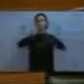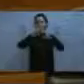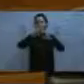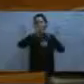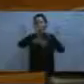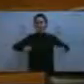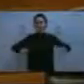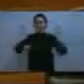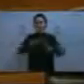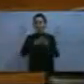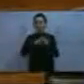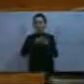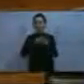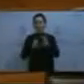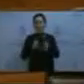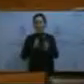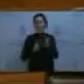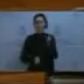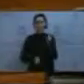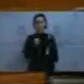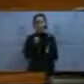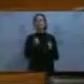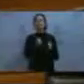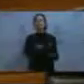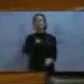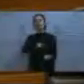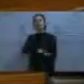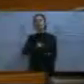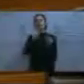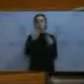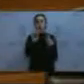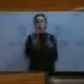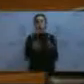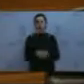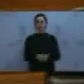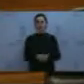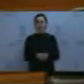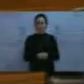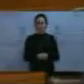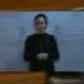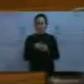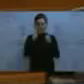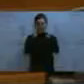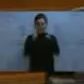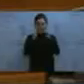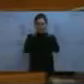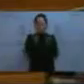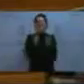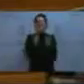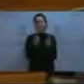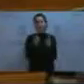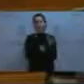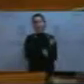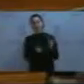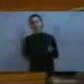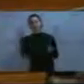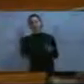ni mayor herramienta de unión entre las personas como la lengua. Huyamos, como bien dijo alguno, huyamos de